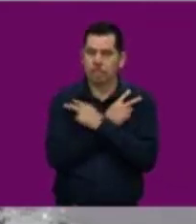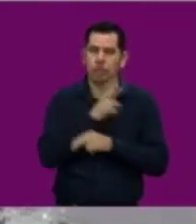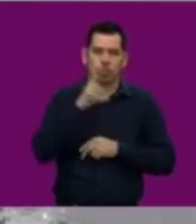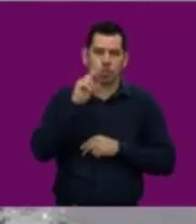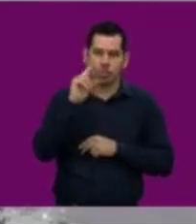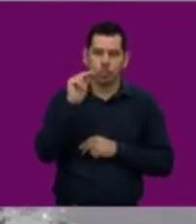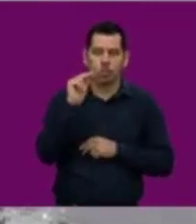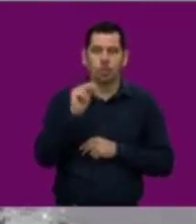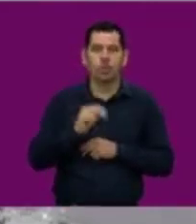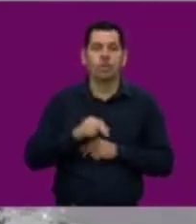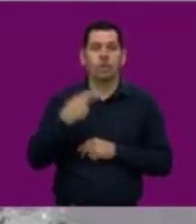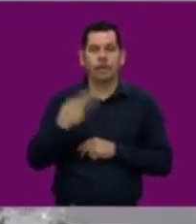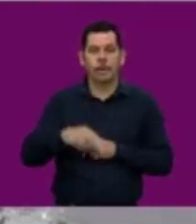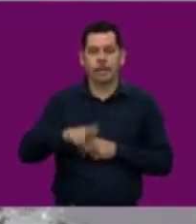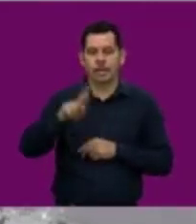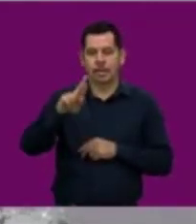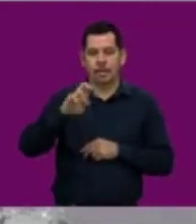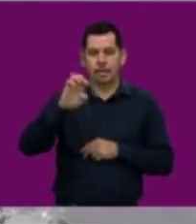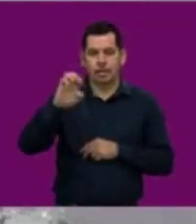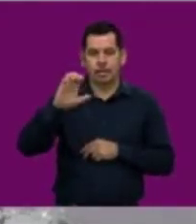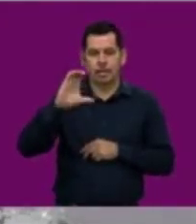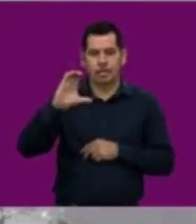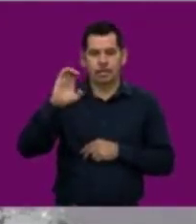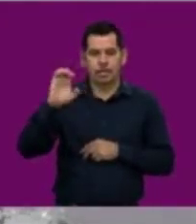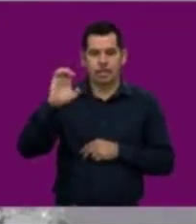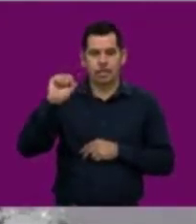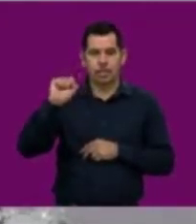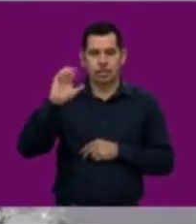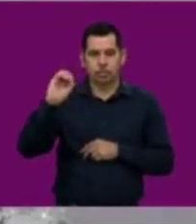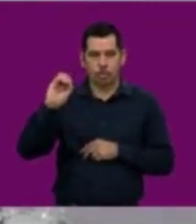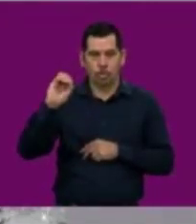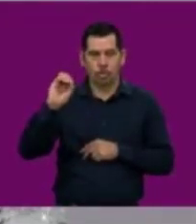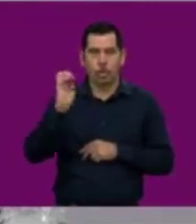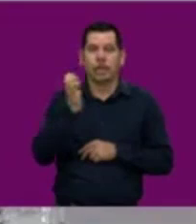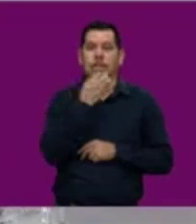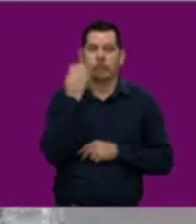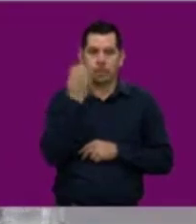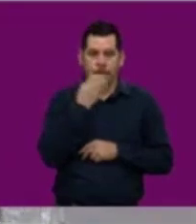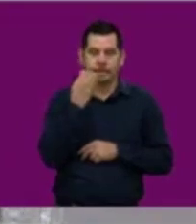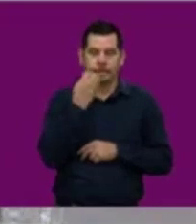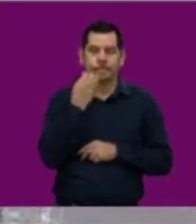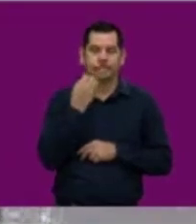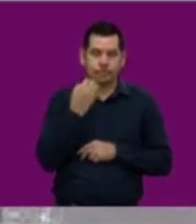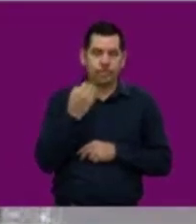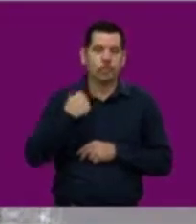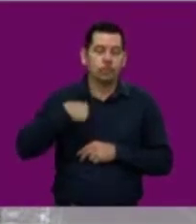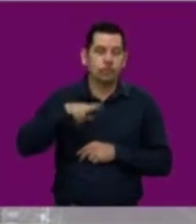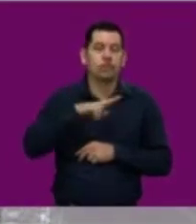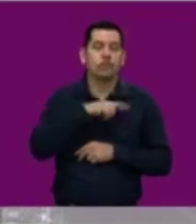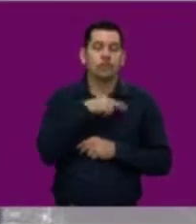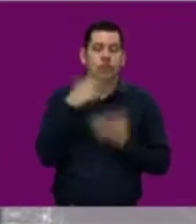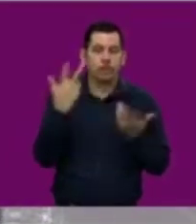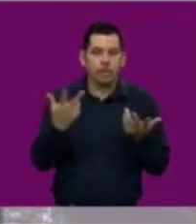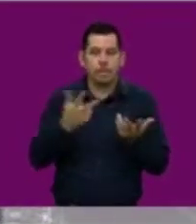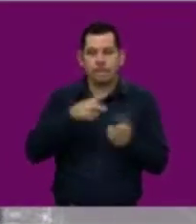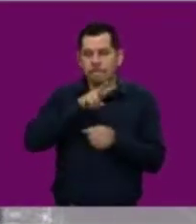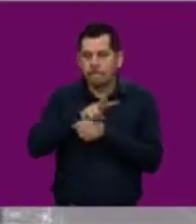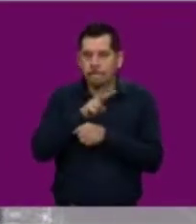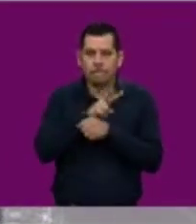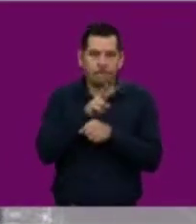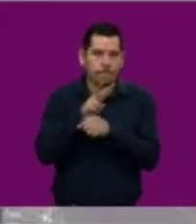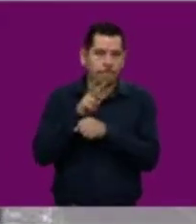escolar nosotros vamos a estar trabajando y de hecho vamos a estar vigilando